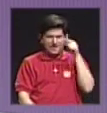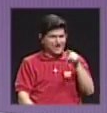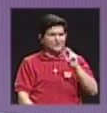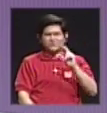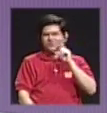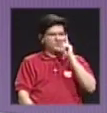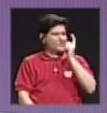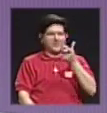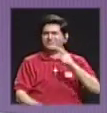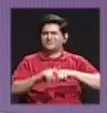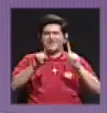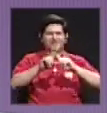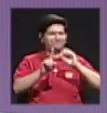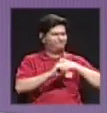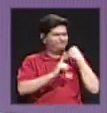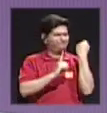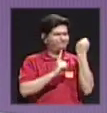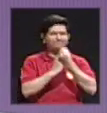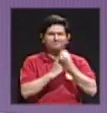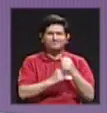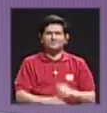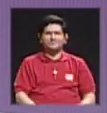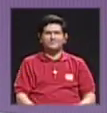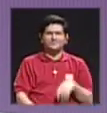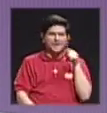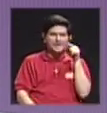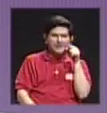casual. O sea, hay una serie de factores que han,